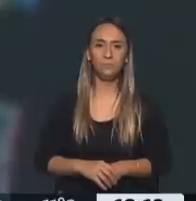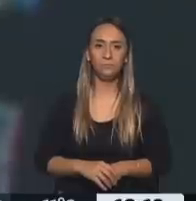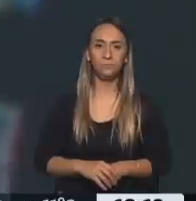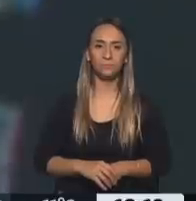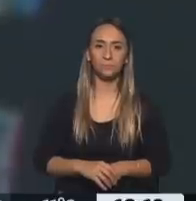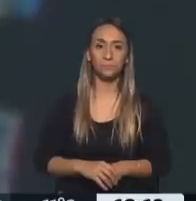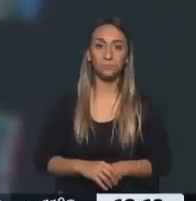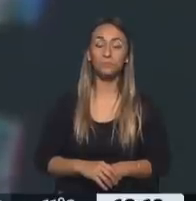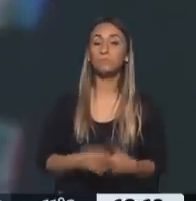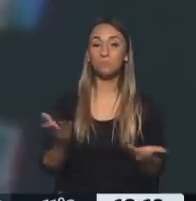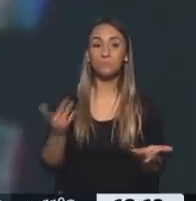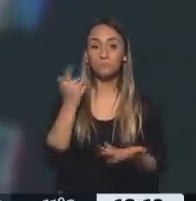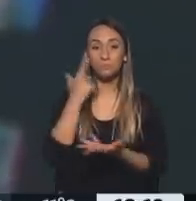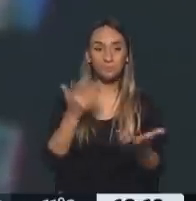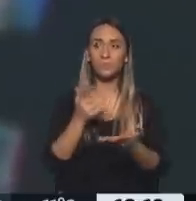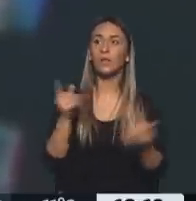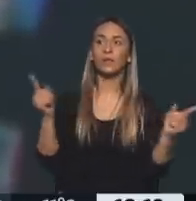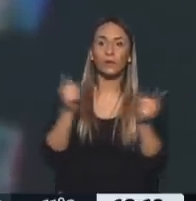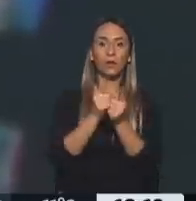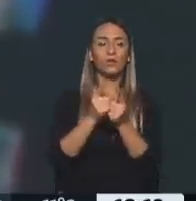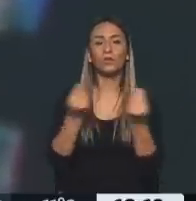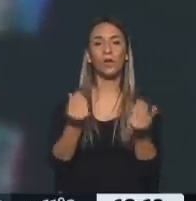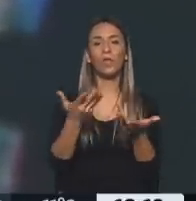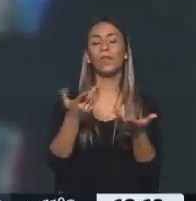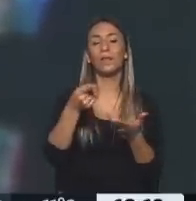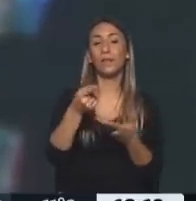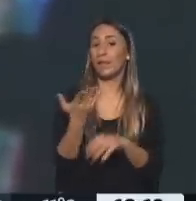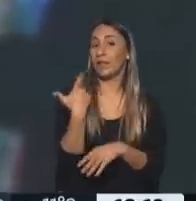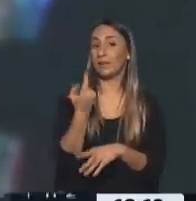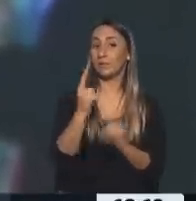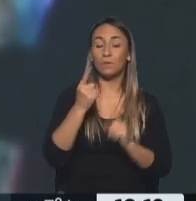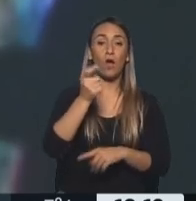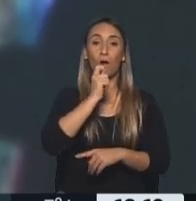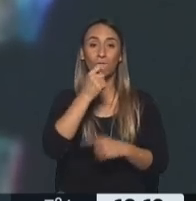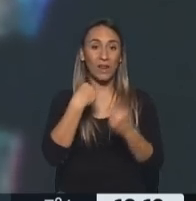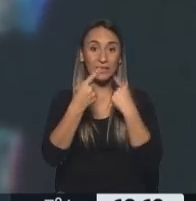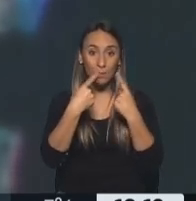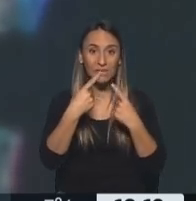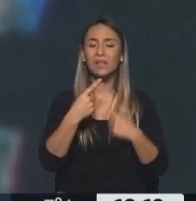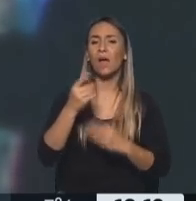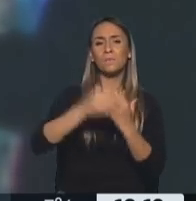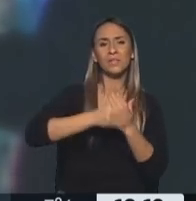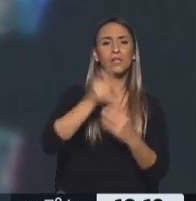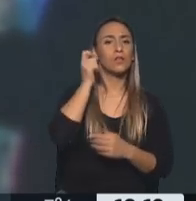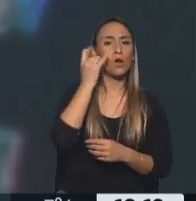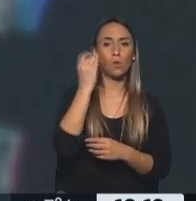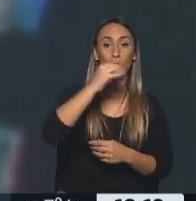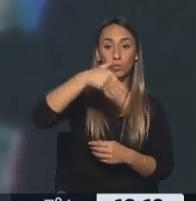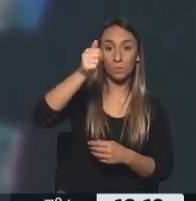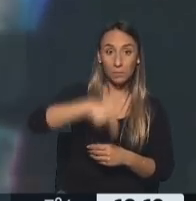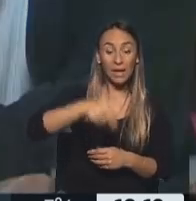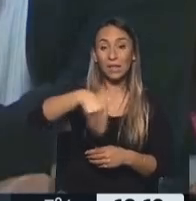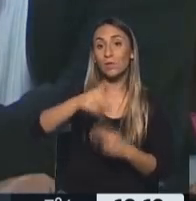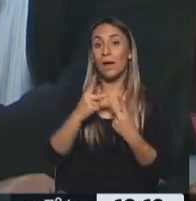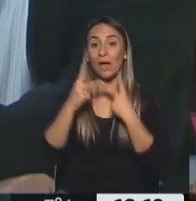y vamos a hacer un pequeño repaso de lo que recién se comunicó en conferencia de prensa el ministro humano estaba presto a viajar a eeuu